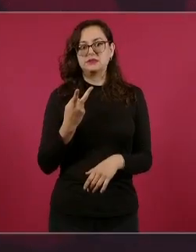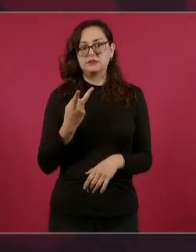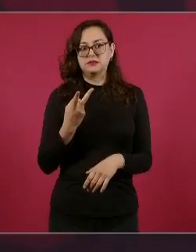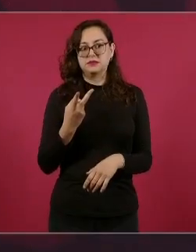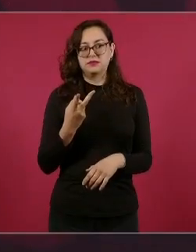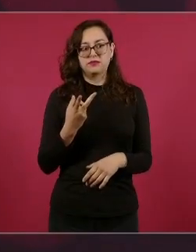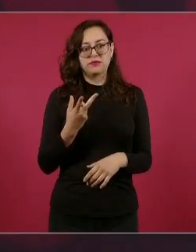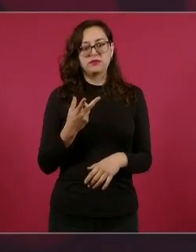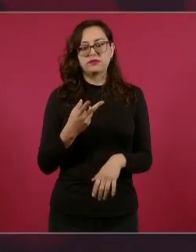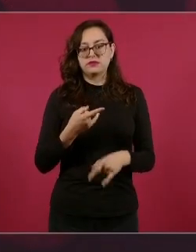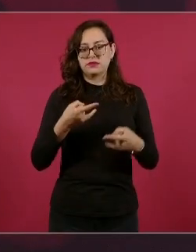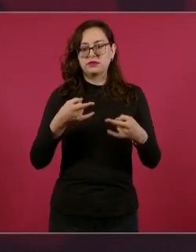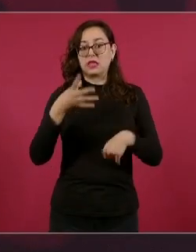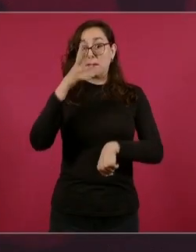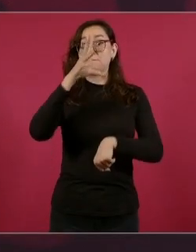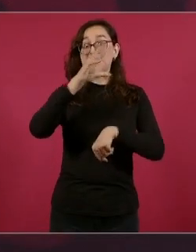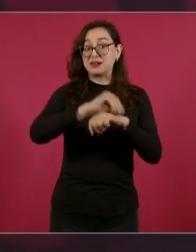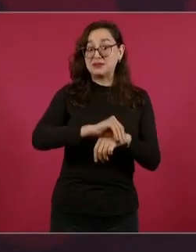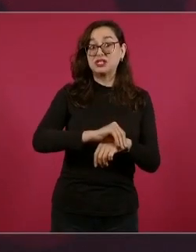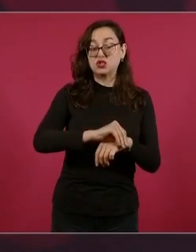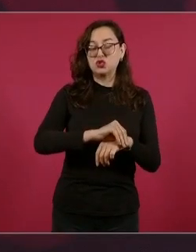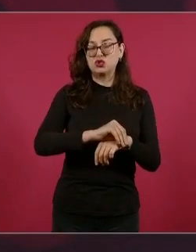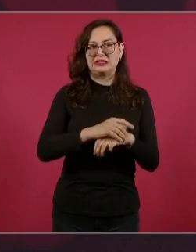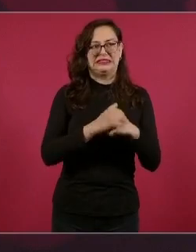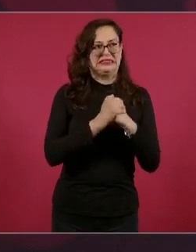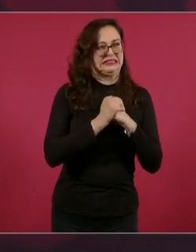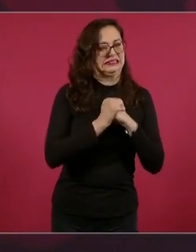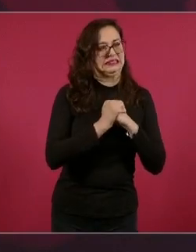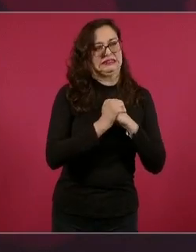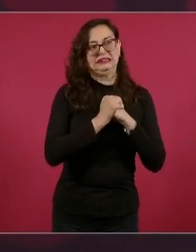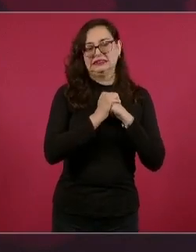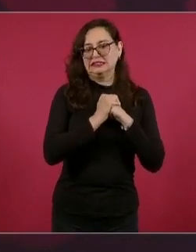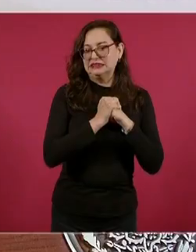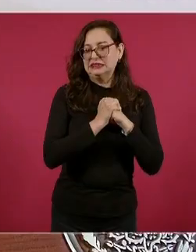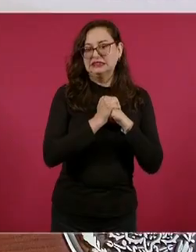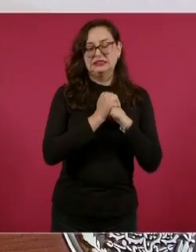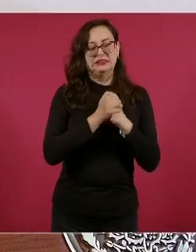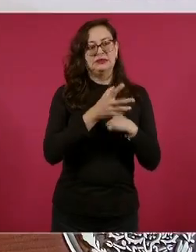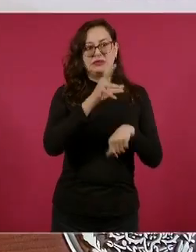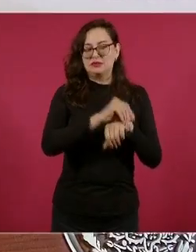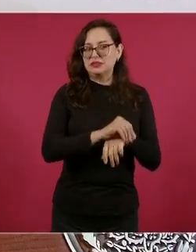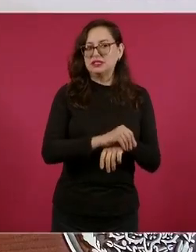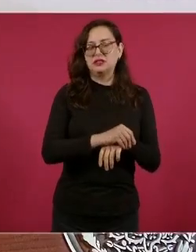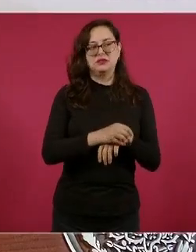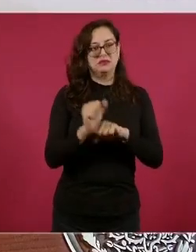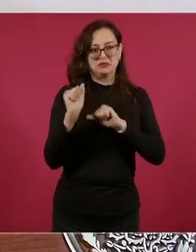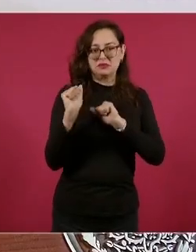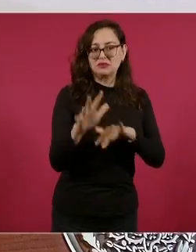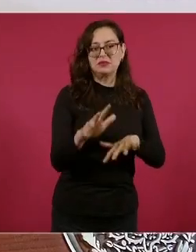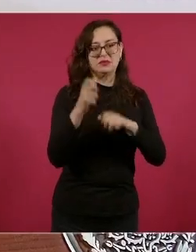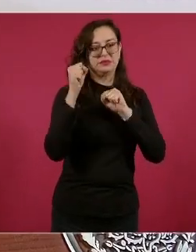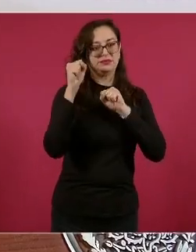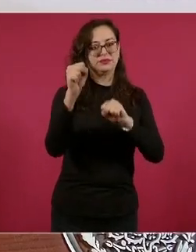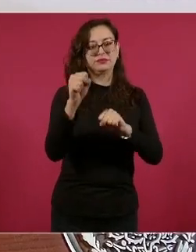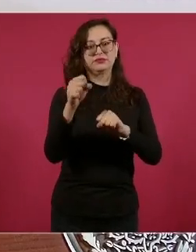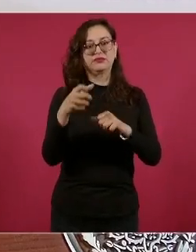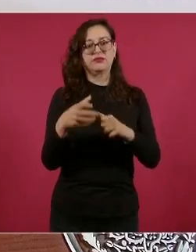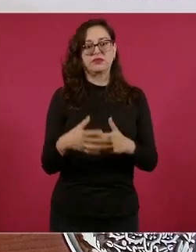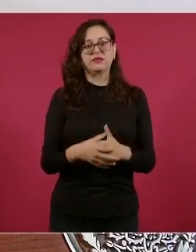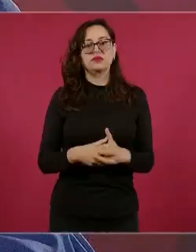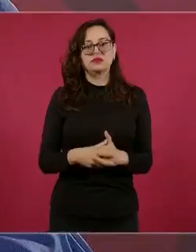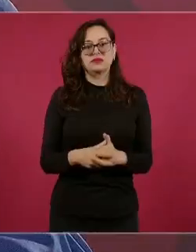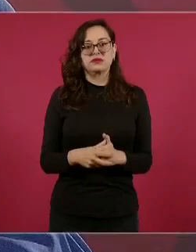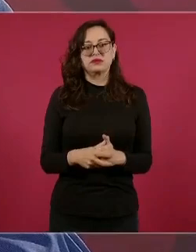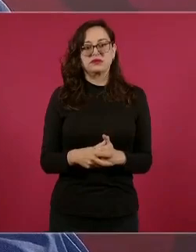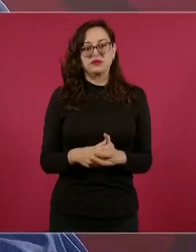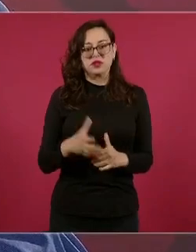casi implorándolo que nos los prestaran, que nos dieran oportunidad de manifestarnos, y convocamos